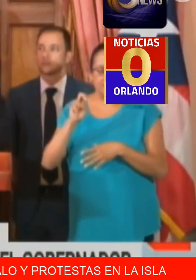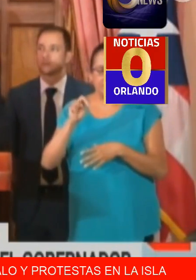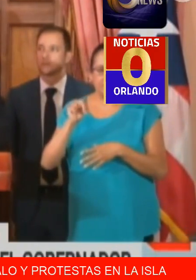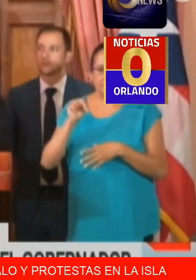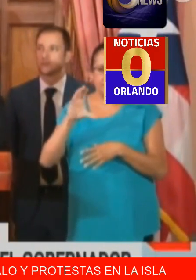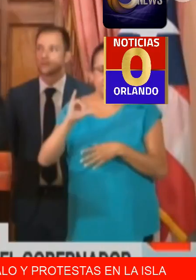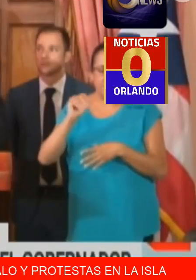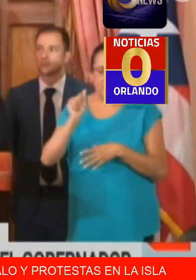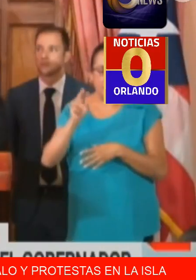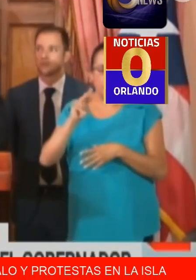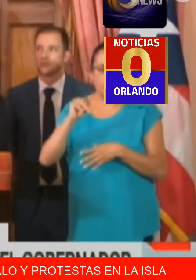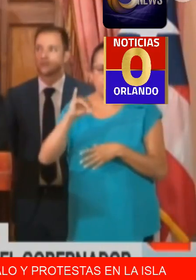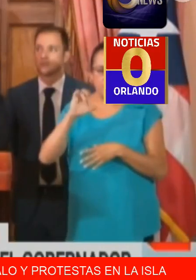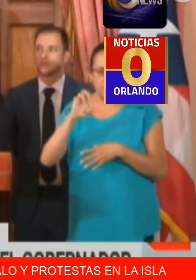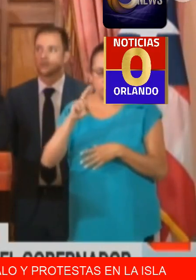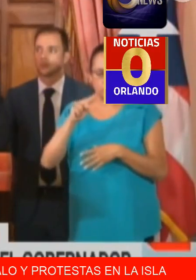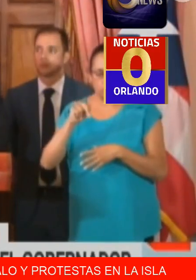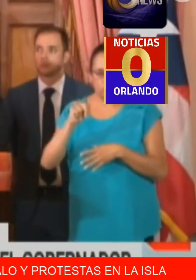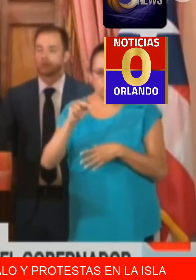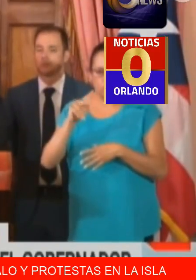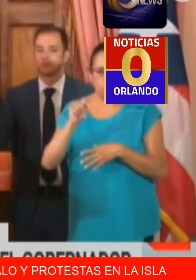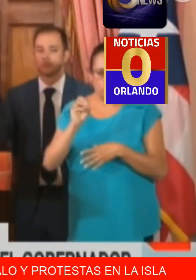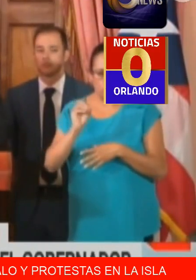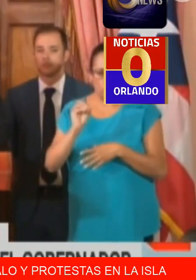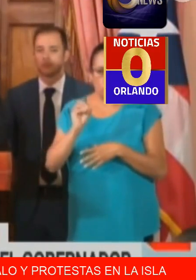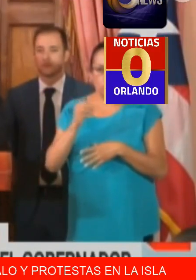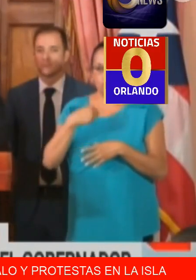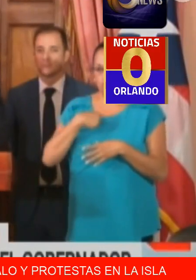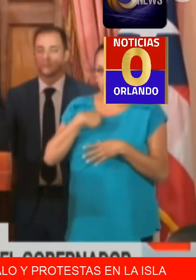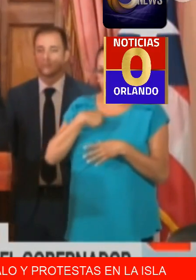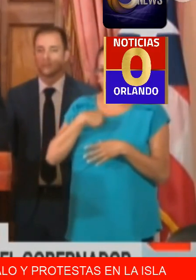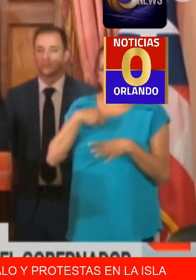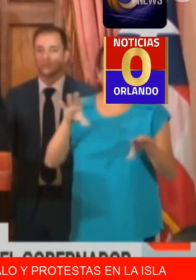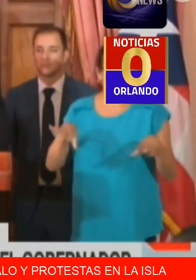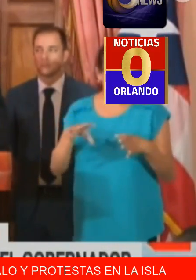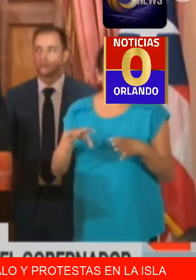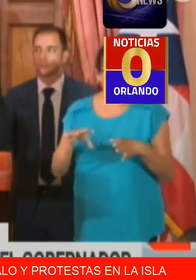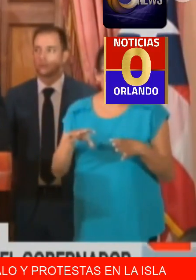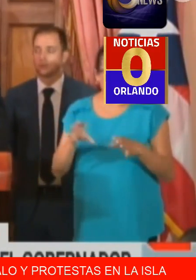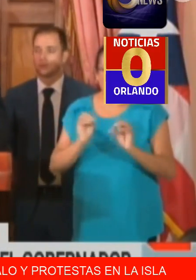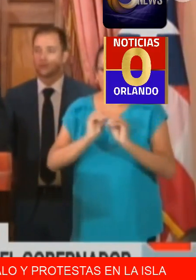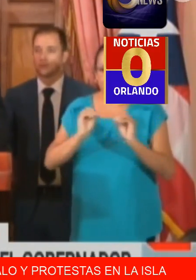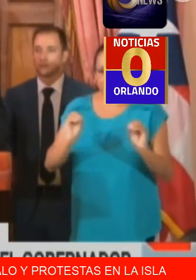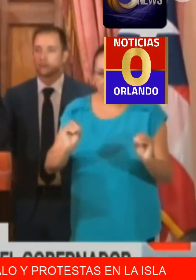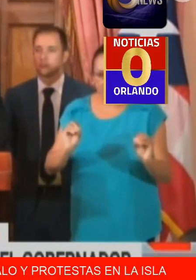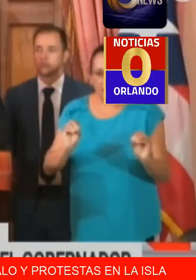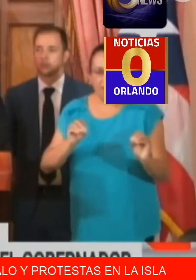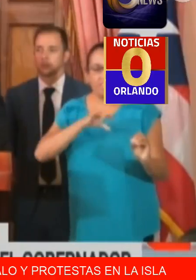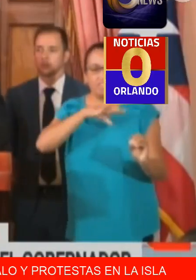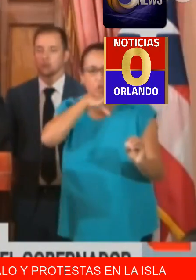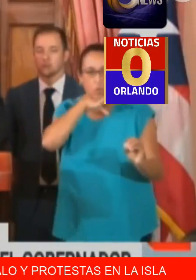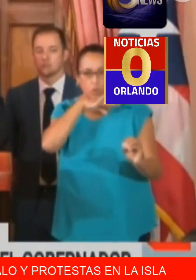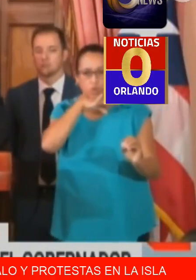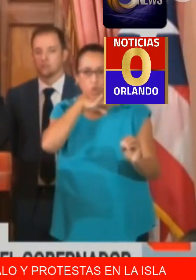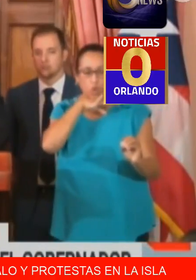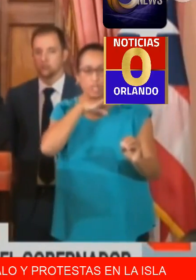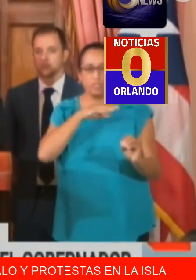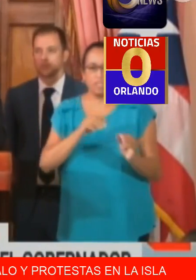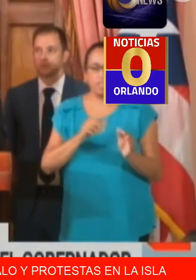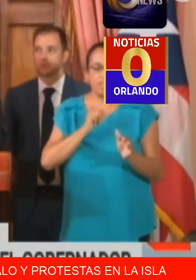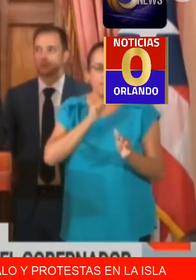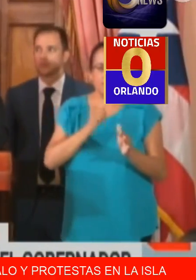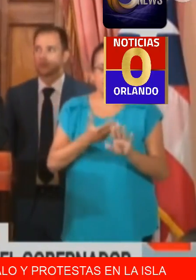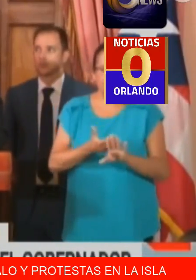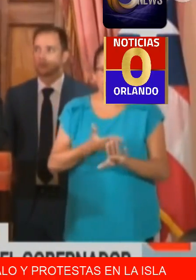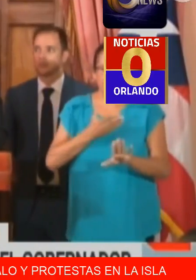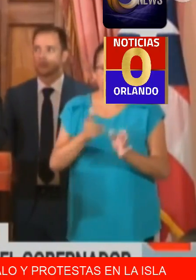he cometido acto ilegal y no he cometido acto de corrupción, ¿verdad? Yo